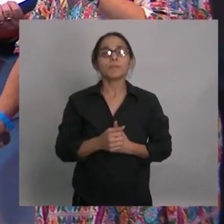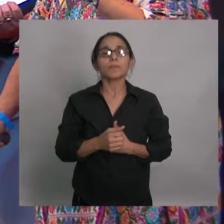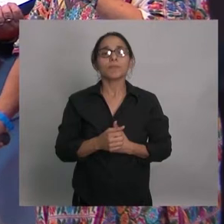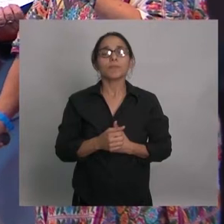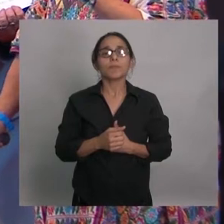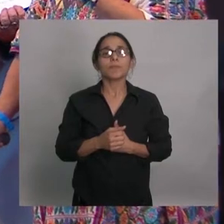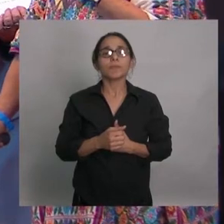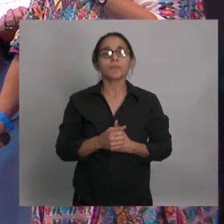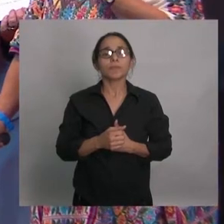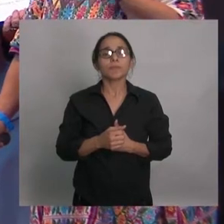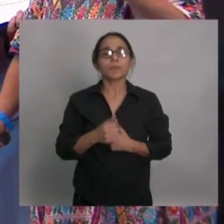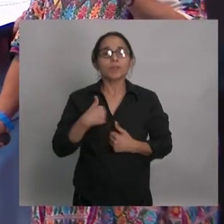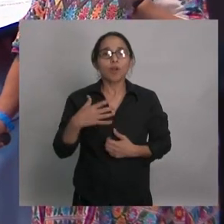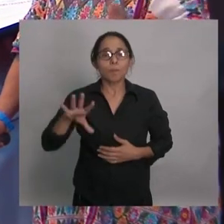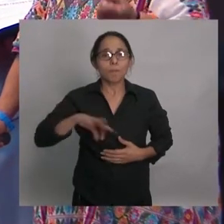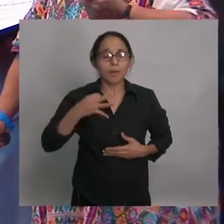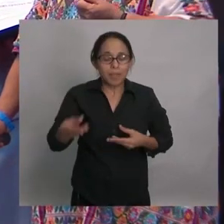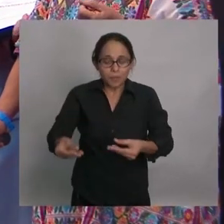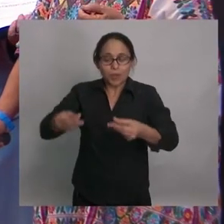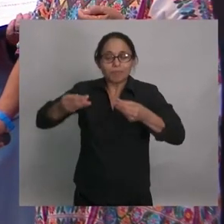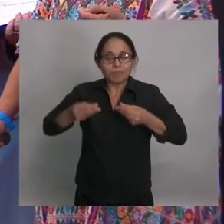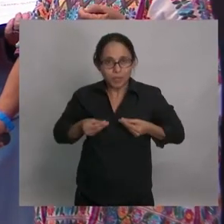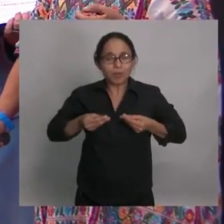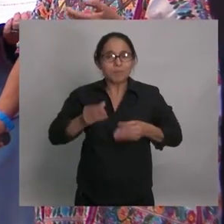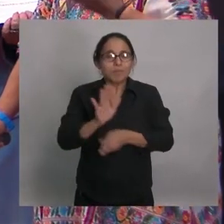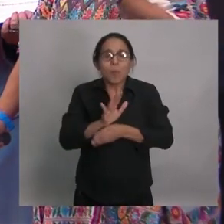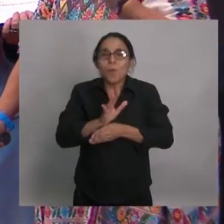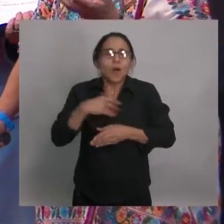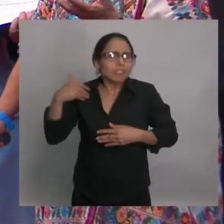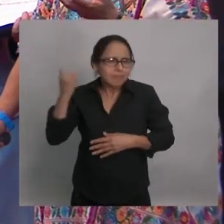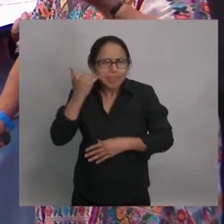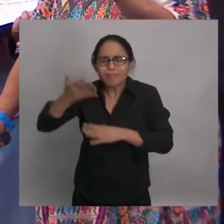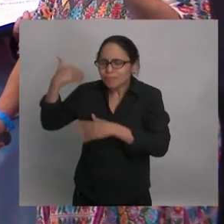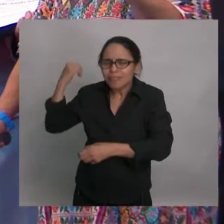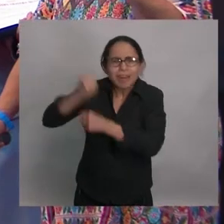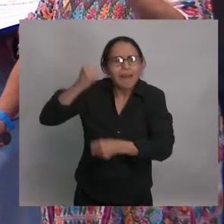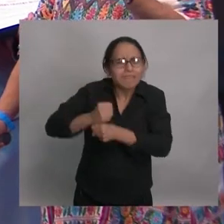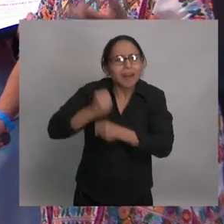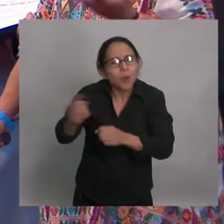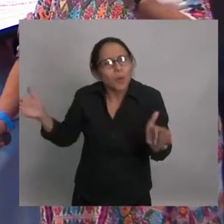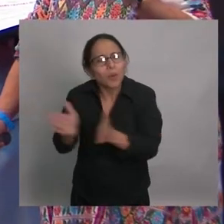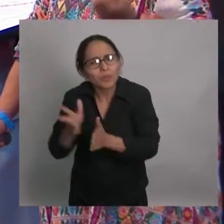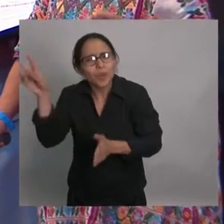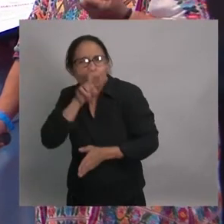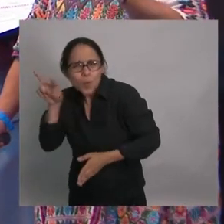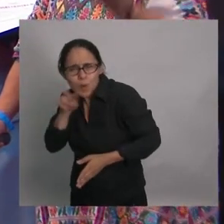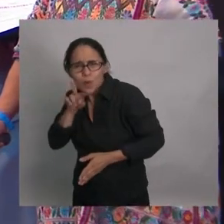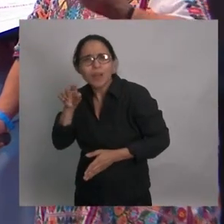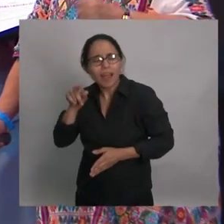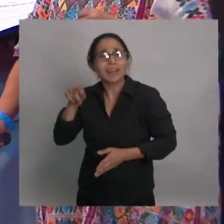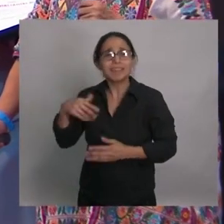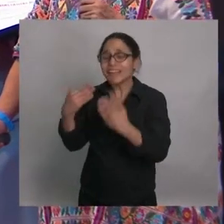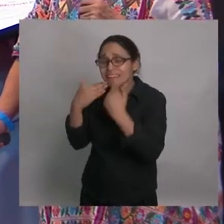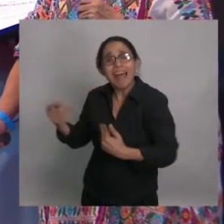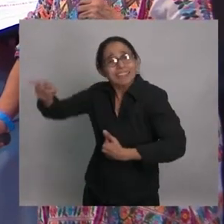por todo lo que he trabajado con ellas pero sobre todo por lo que he aprendido a vivir